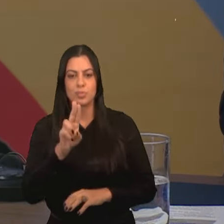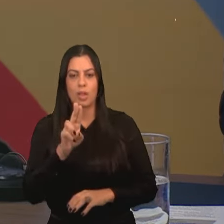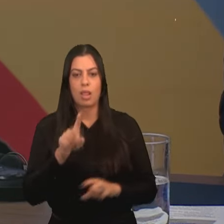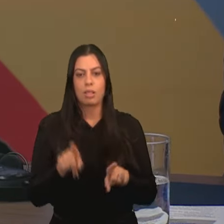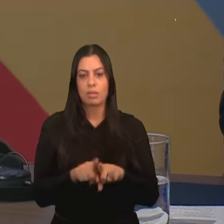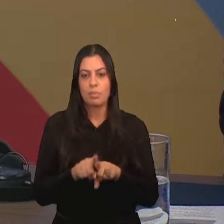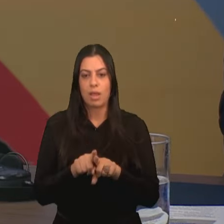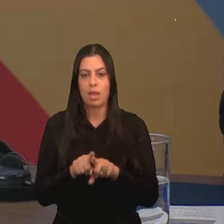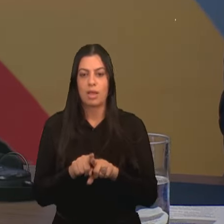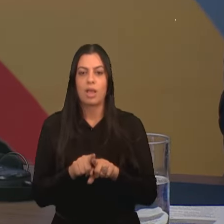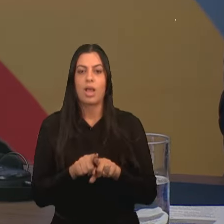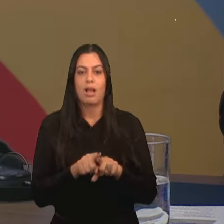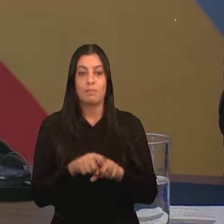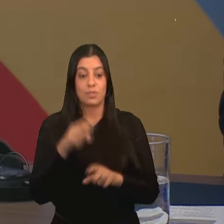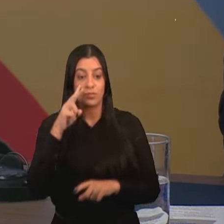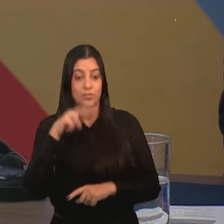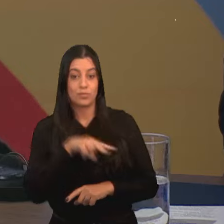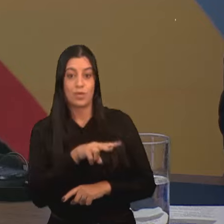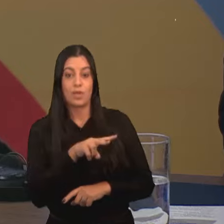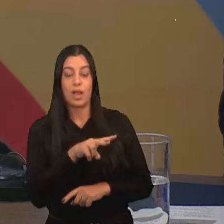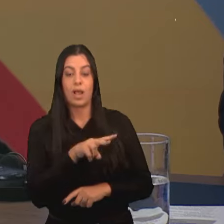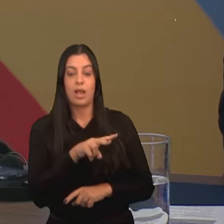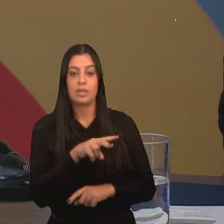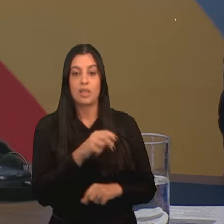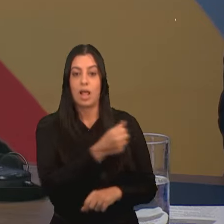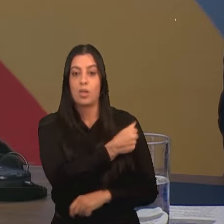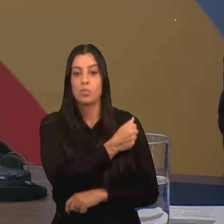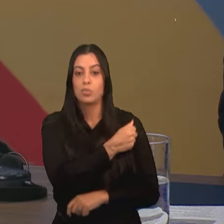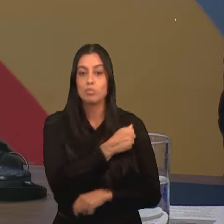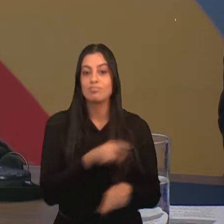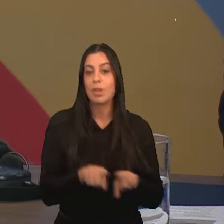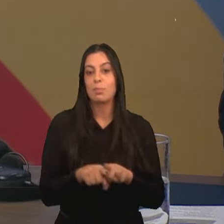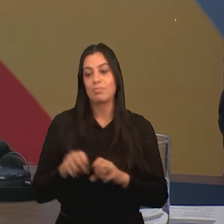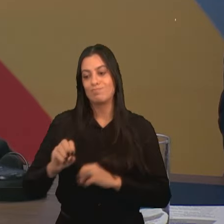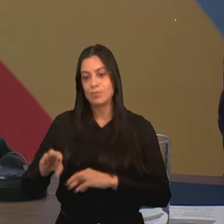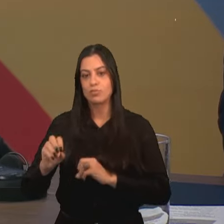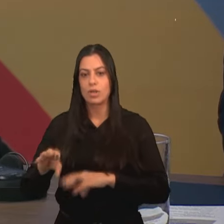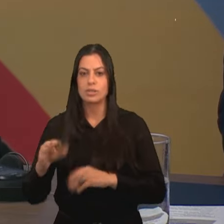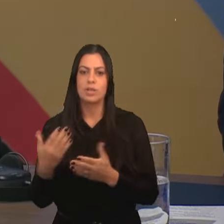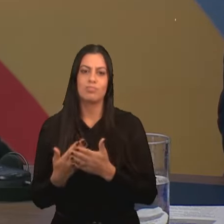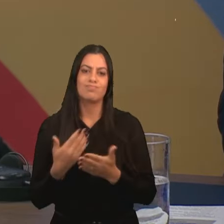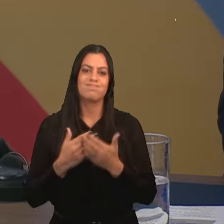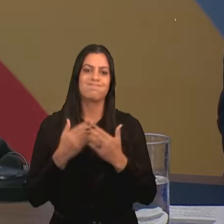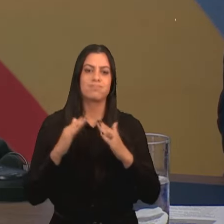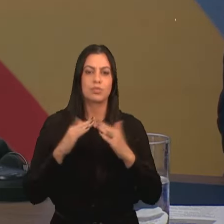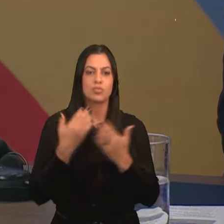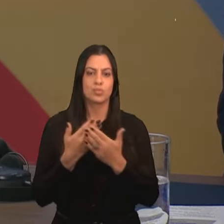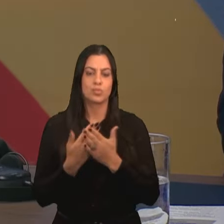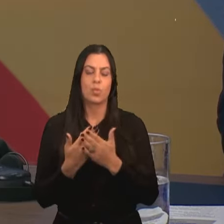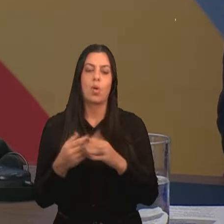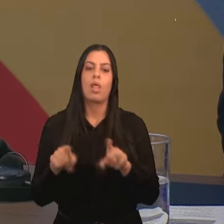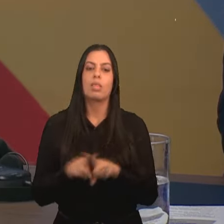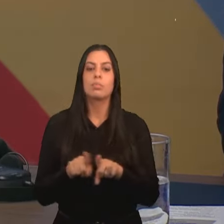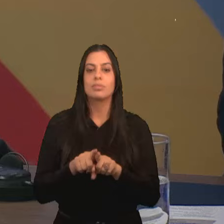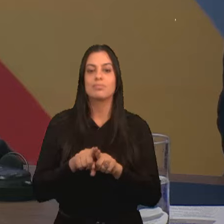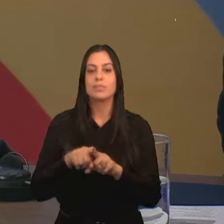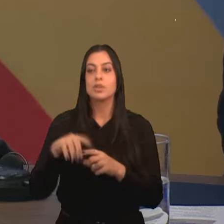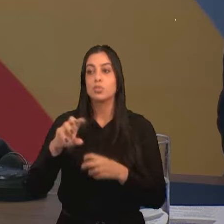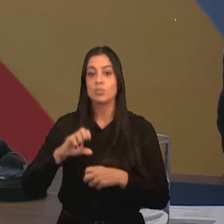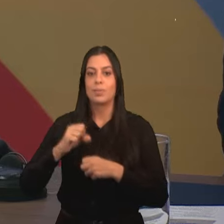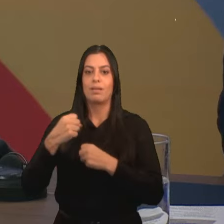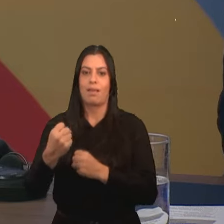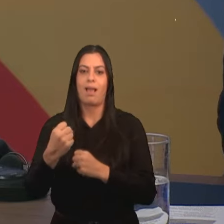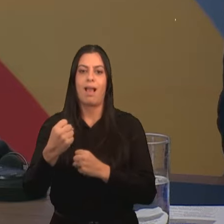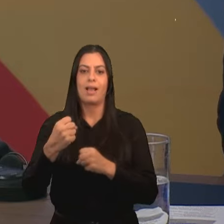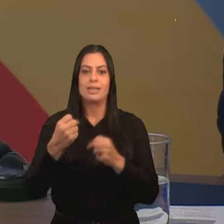para reemplazar o evaluar alumnos, y la educación que tiene como misión exactamente